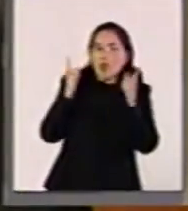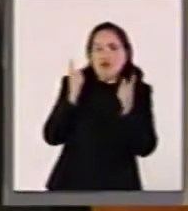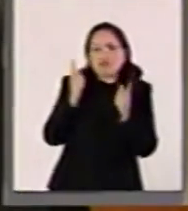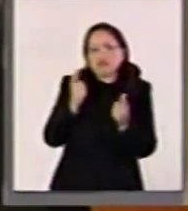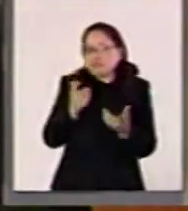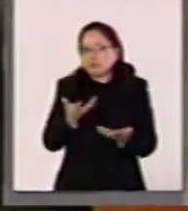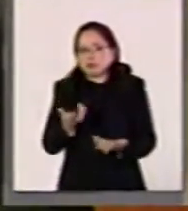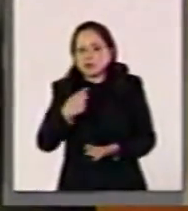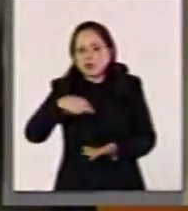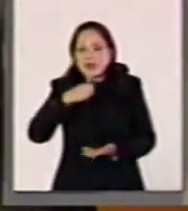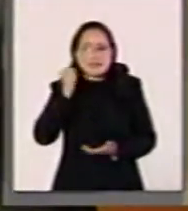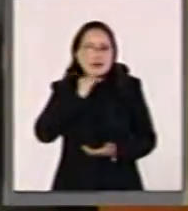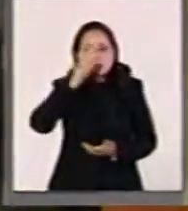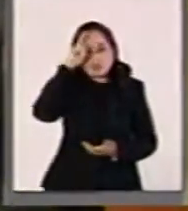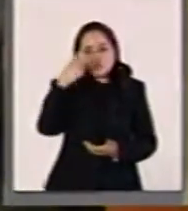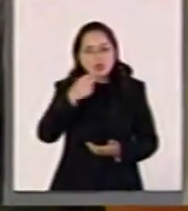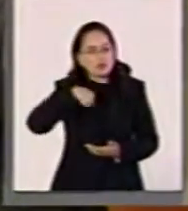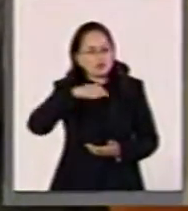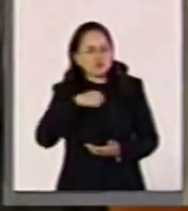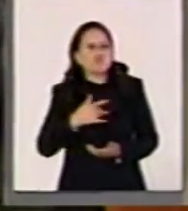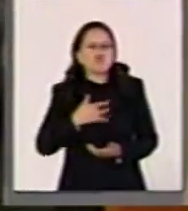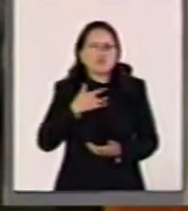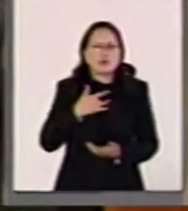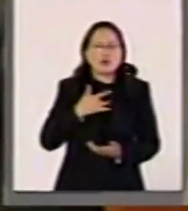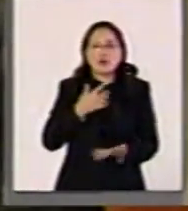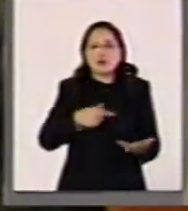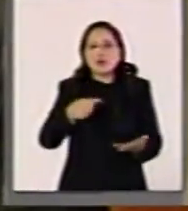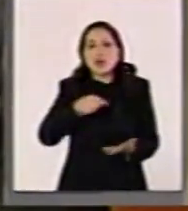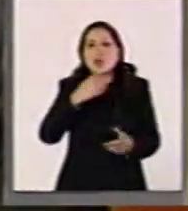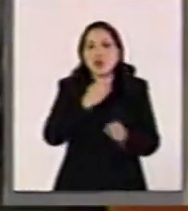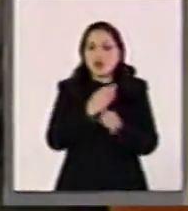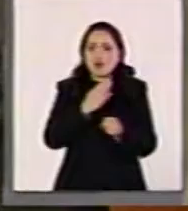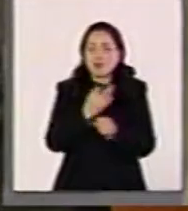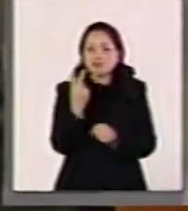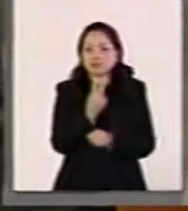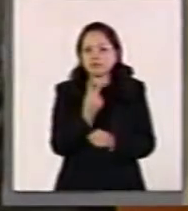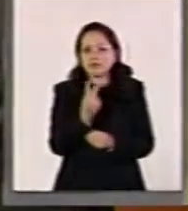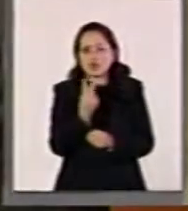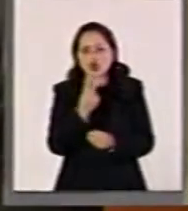el Senado de la República, para poder ser considerados en estos dos